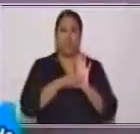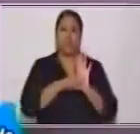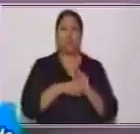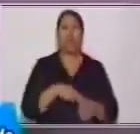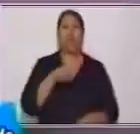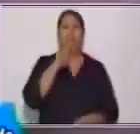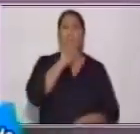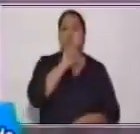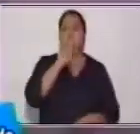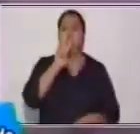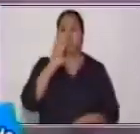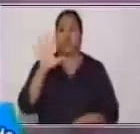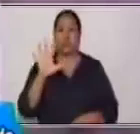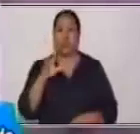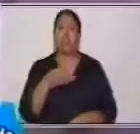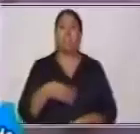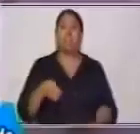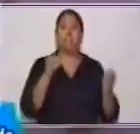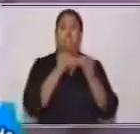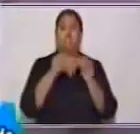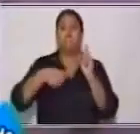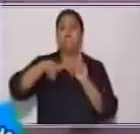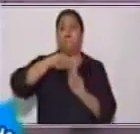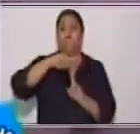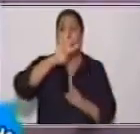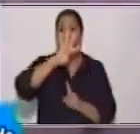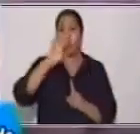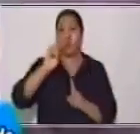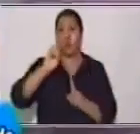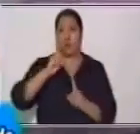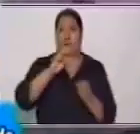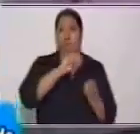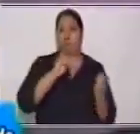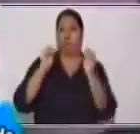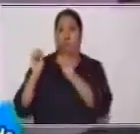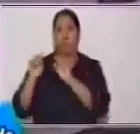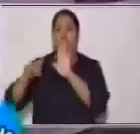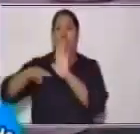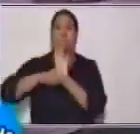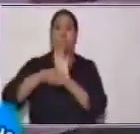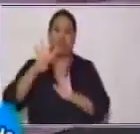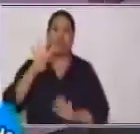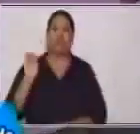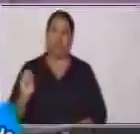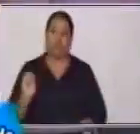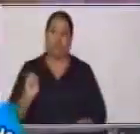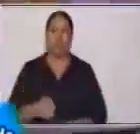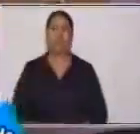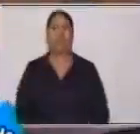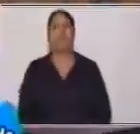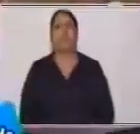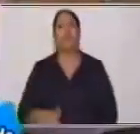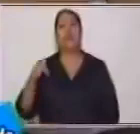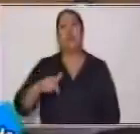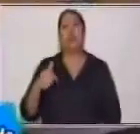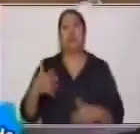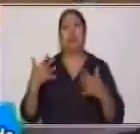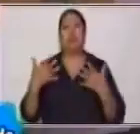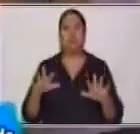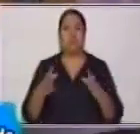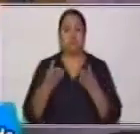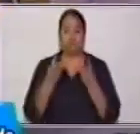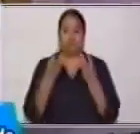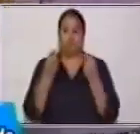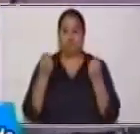135, y más 40 como menos 40. Y ahora procedemos a hacer